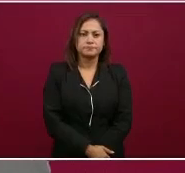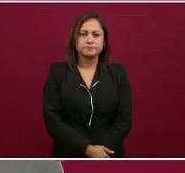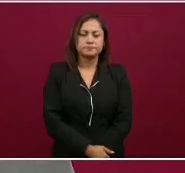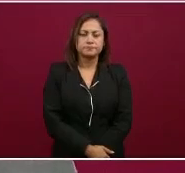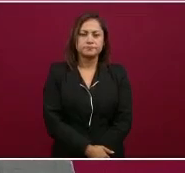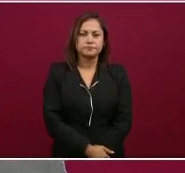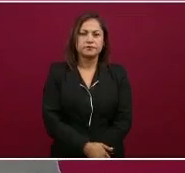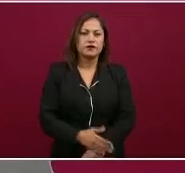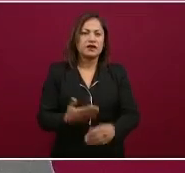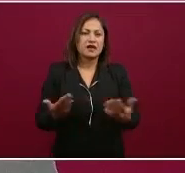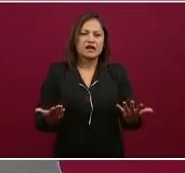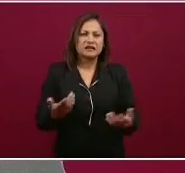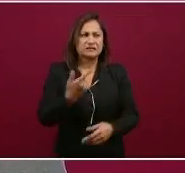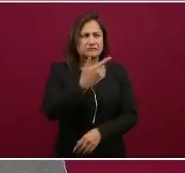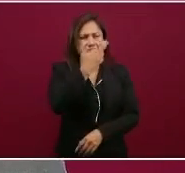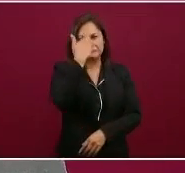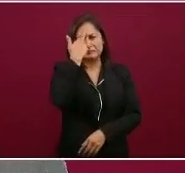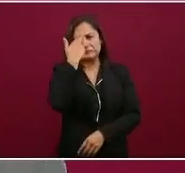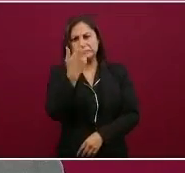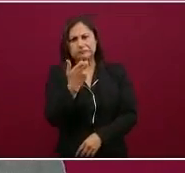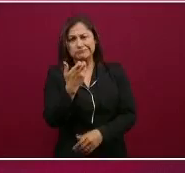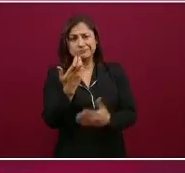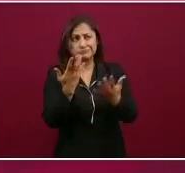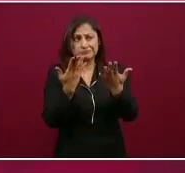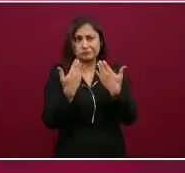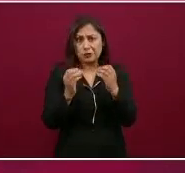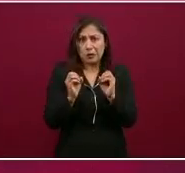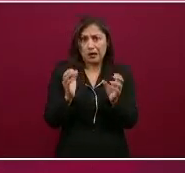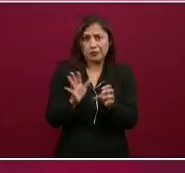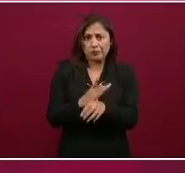elementos, no hay razón, pero